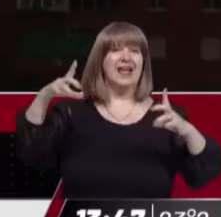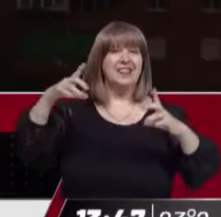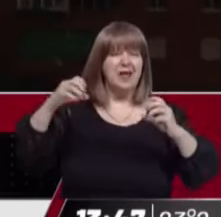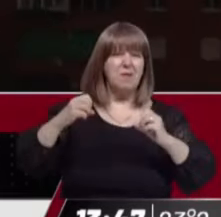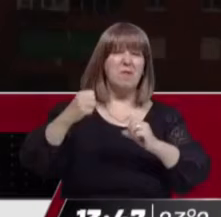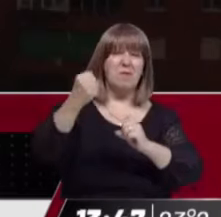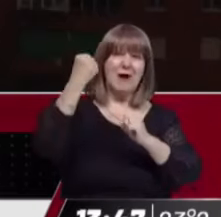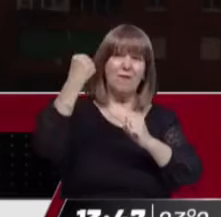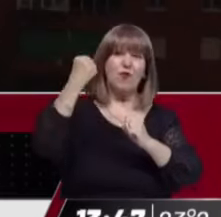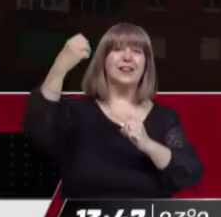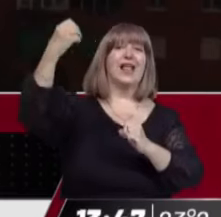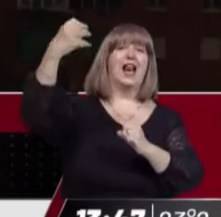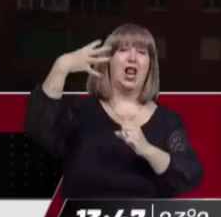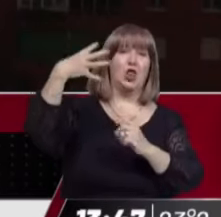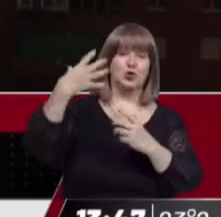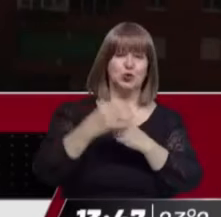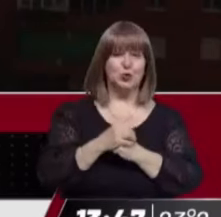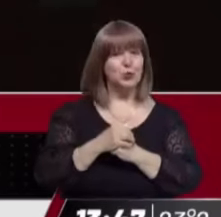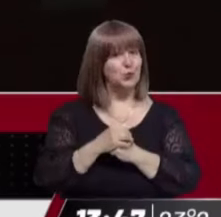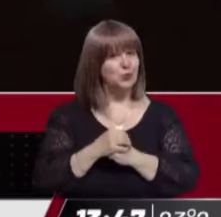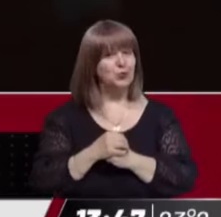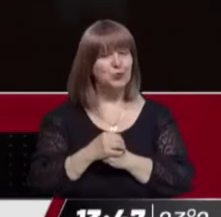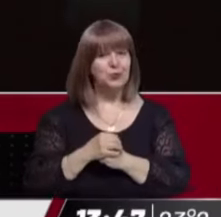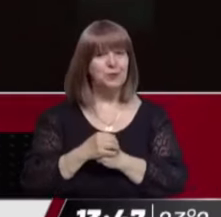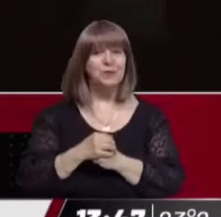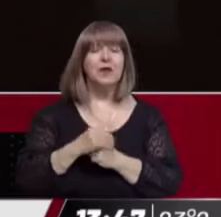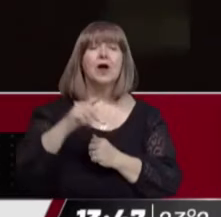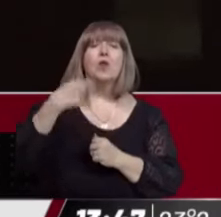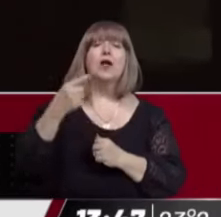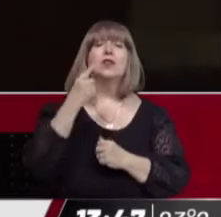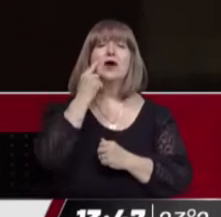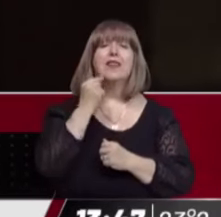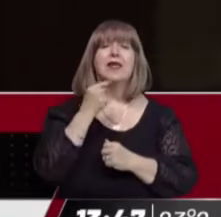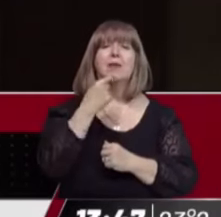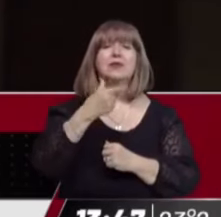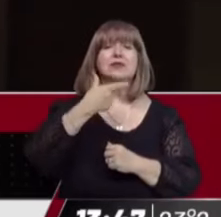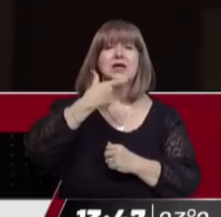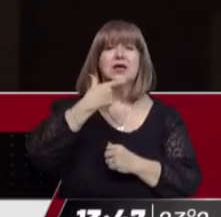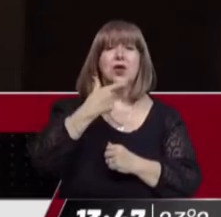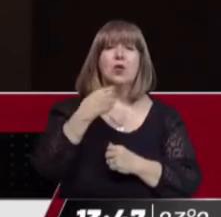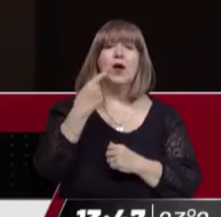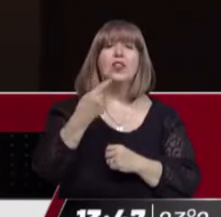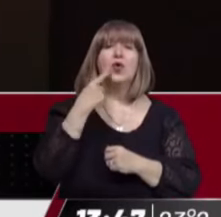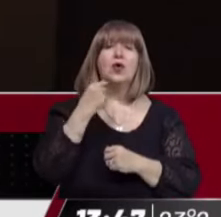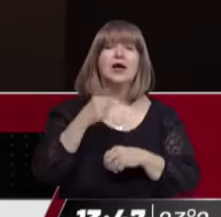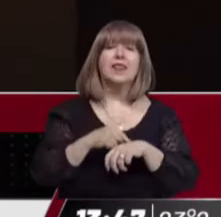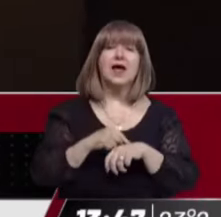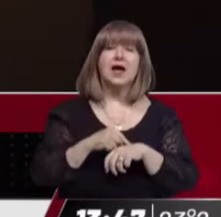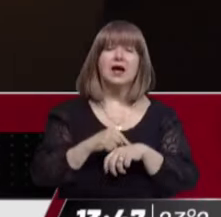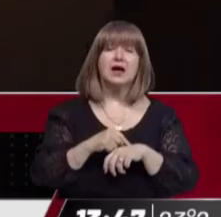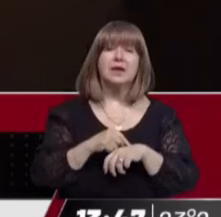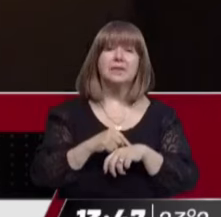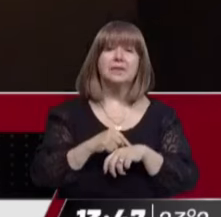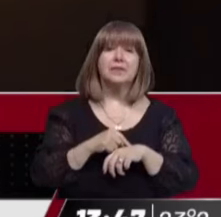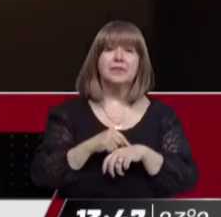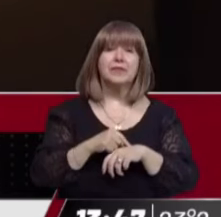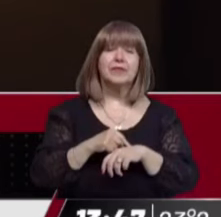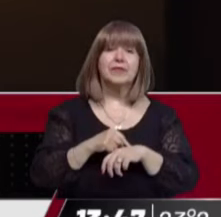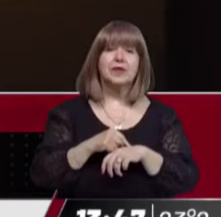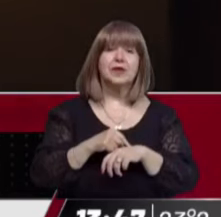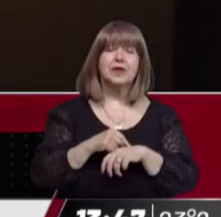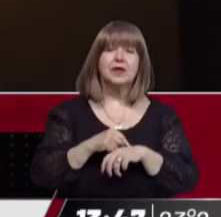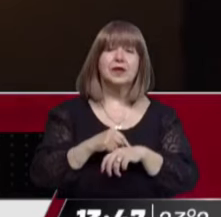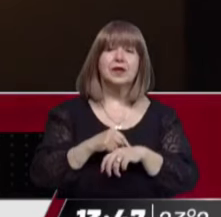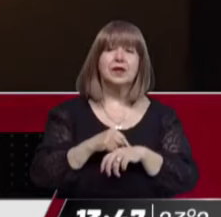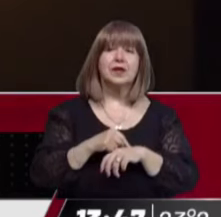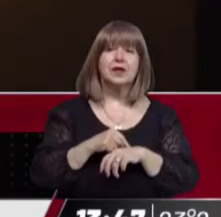del cazador, con Z. Bueno, o si querés, esto con a partir también, de cuándo, caso, ¿no? ¿A partir de cuándo, Adrián? Mirá, eso es buena